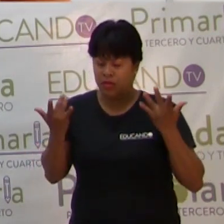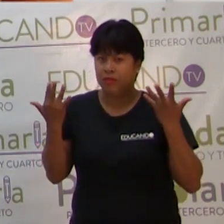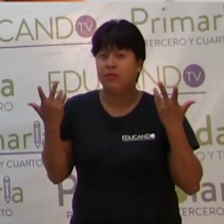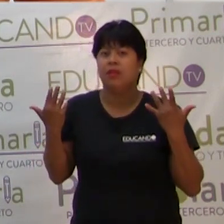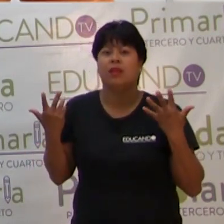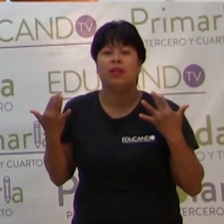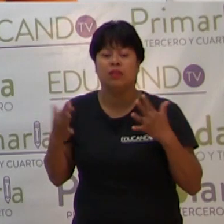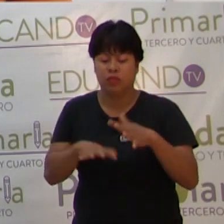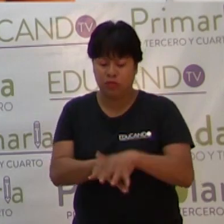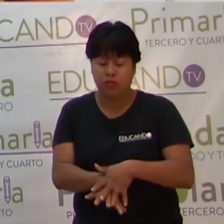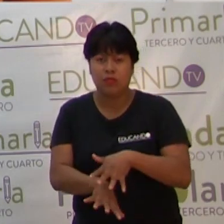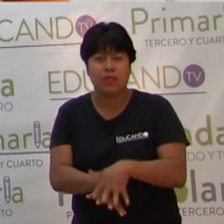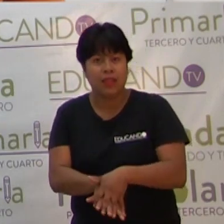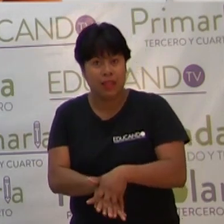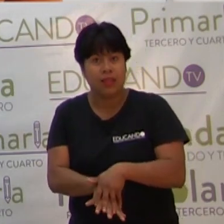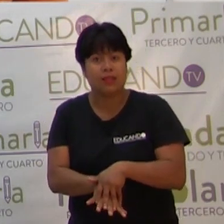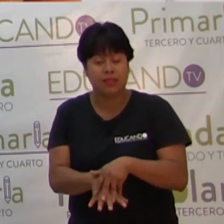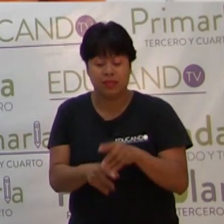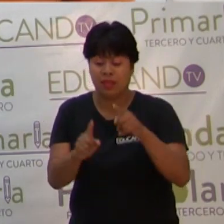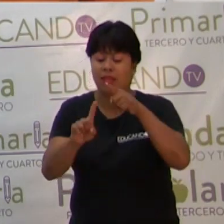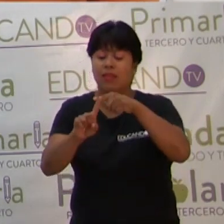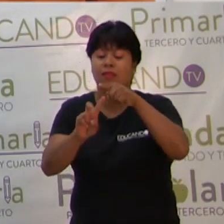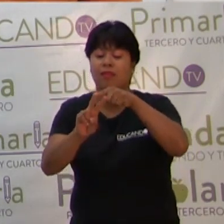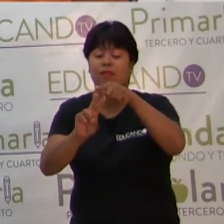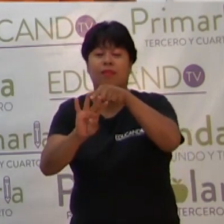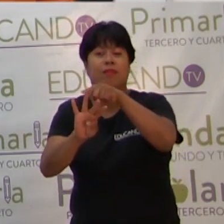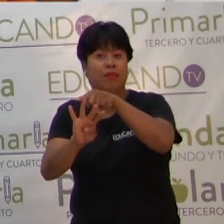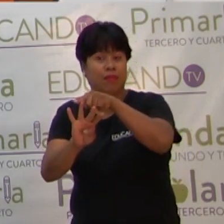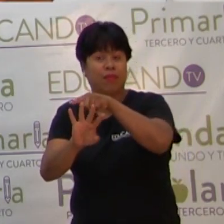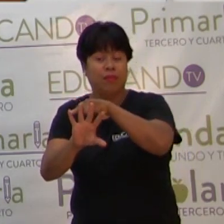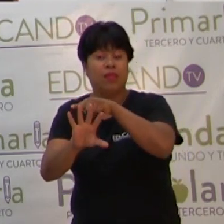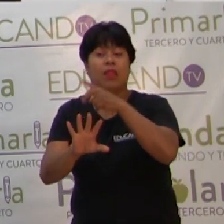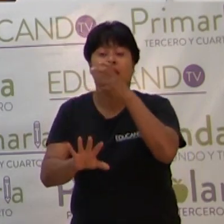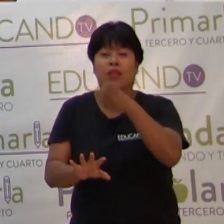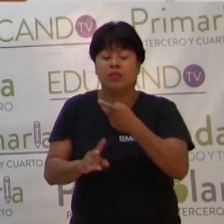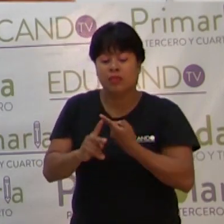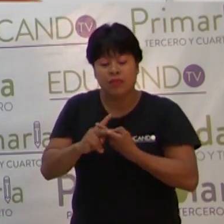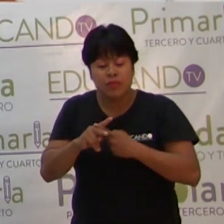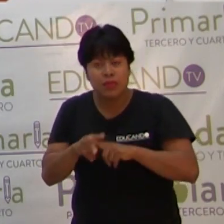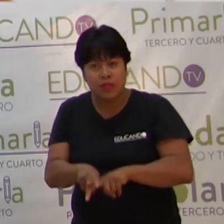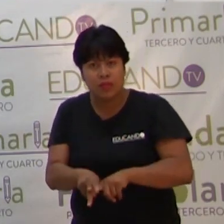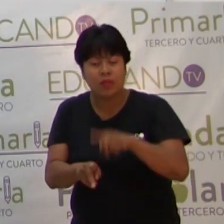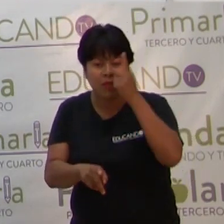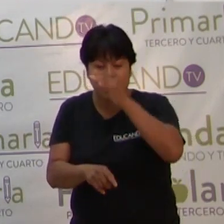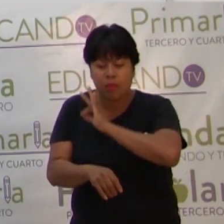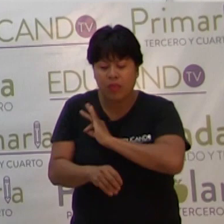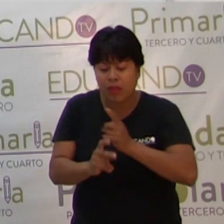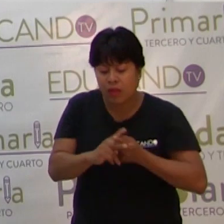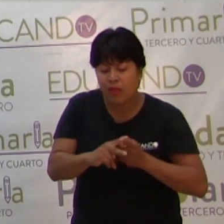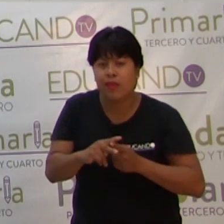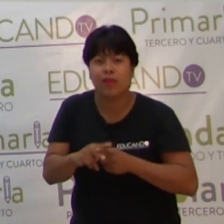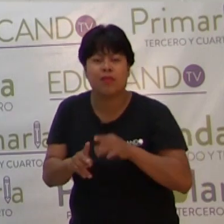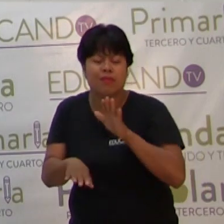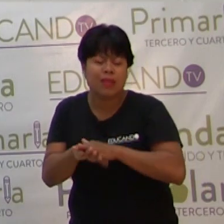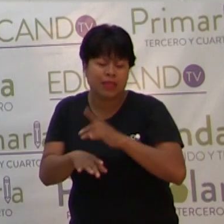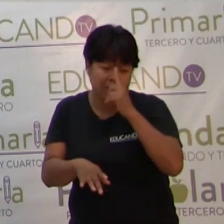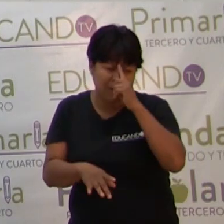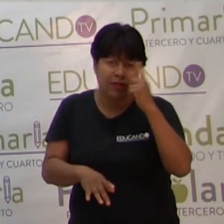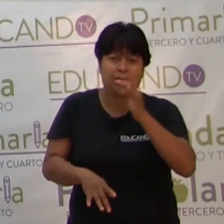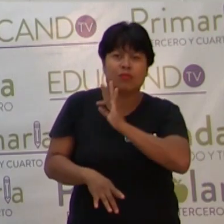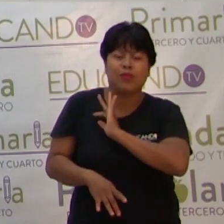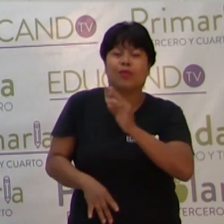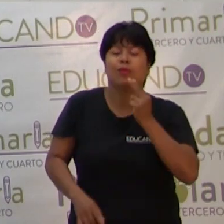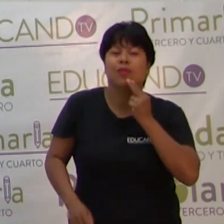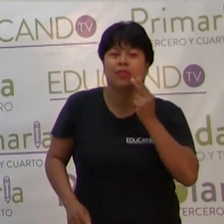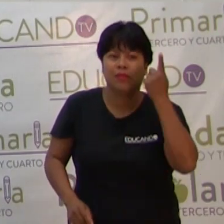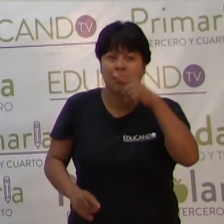manos, los pies, los dedos de la mano, fueron los primeros instrumentos más sencillos, digamos, que pudo haber